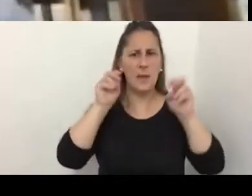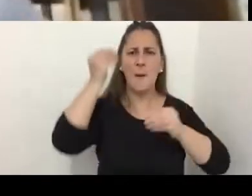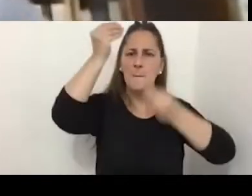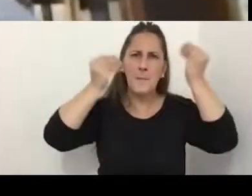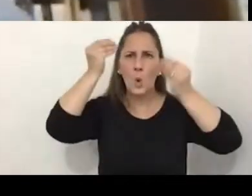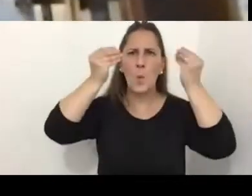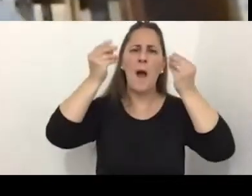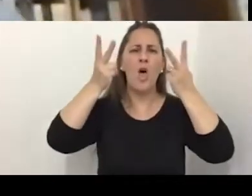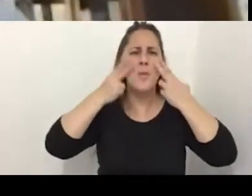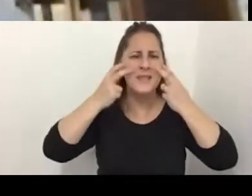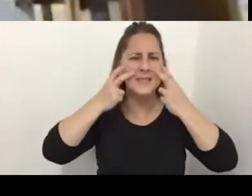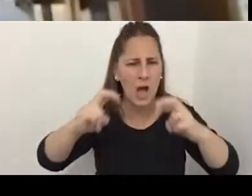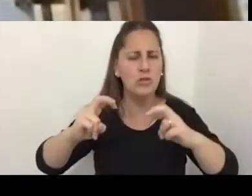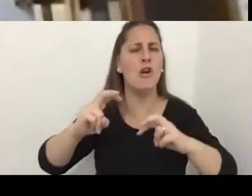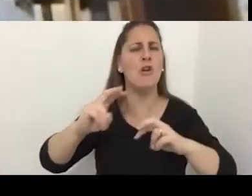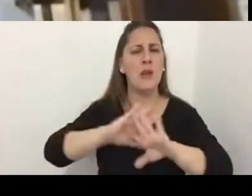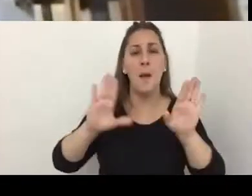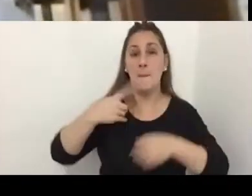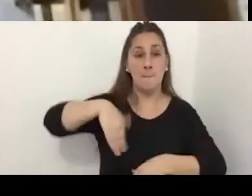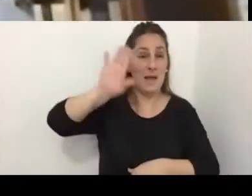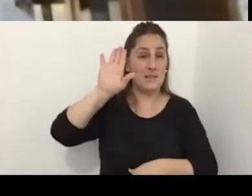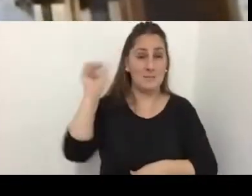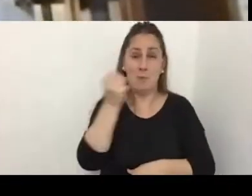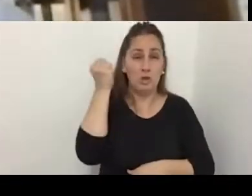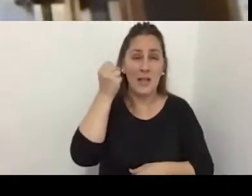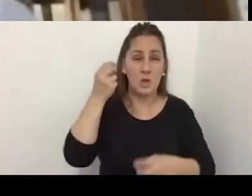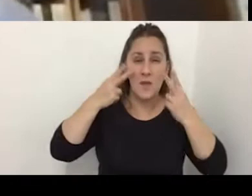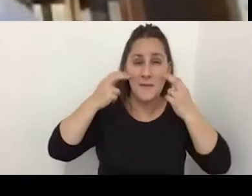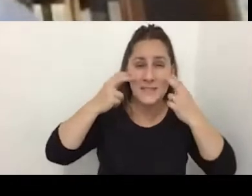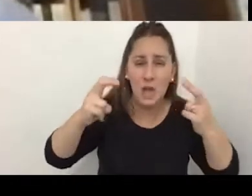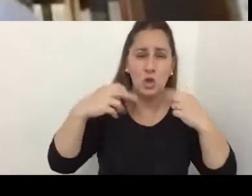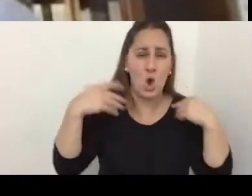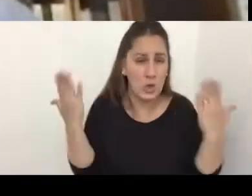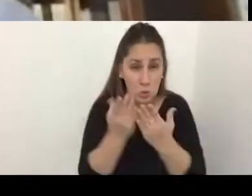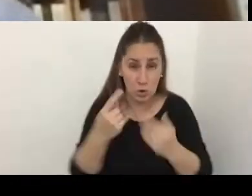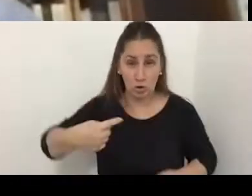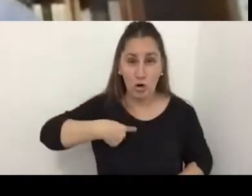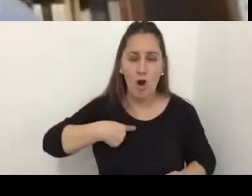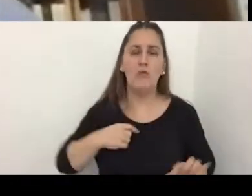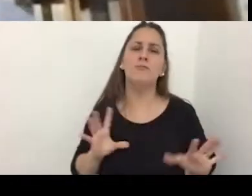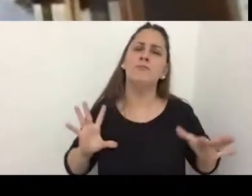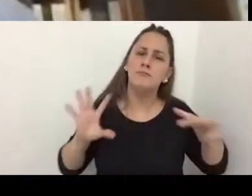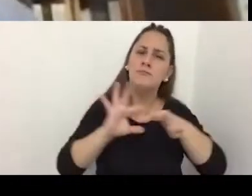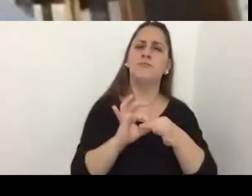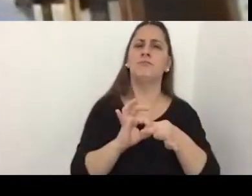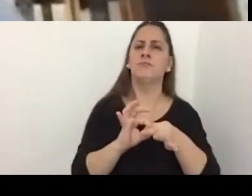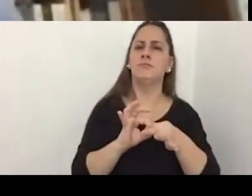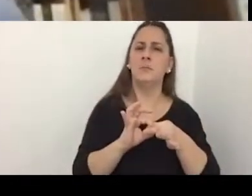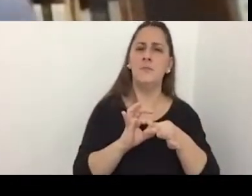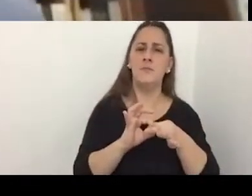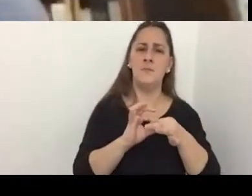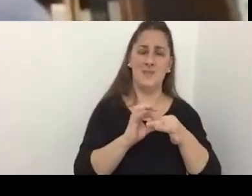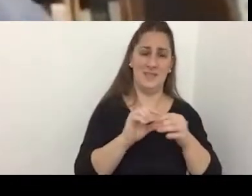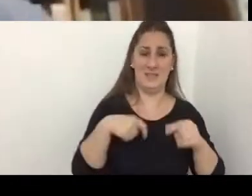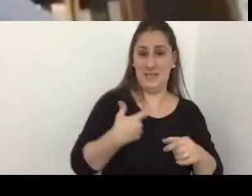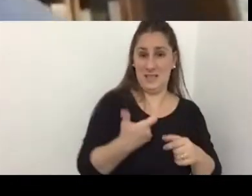uno de mis principales objetos de estudio y de investigación es la vinculación de la estructura sindical con la